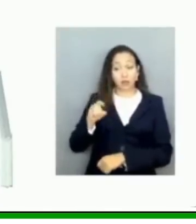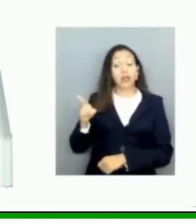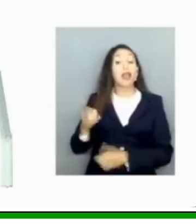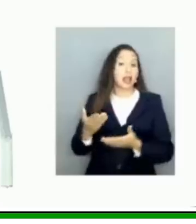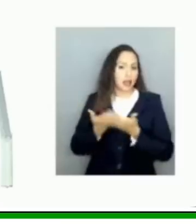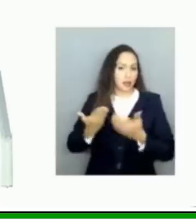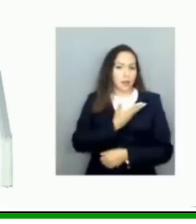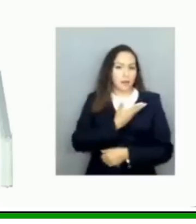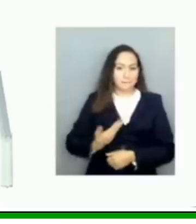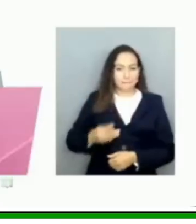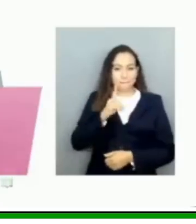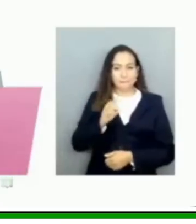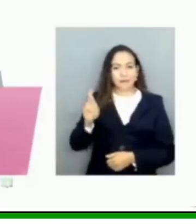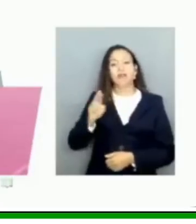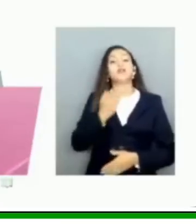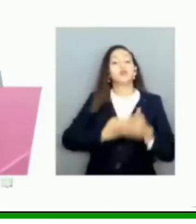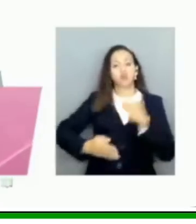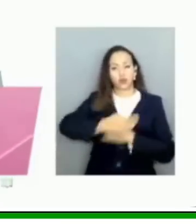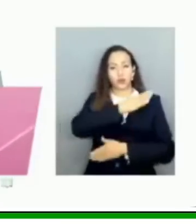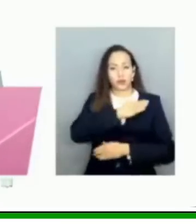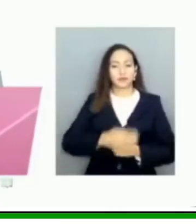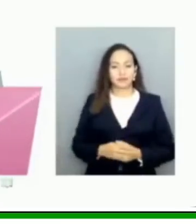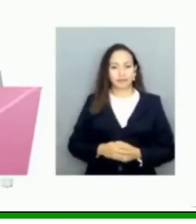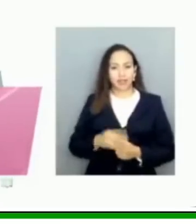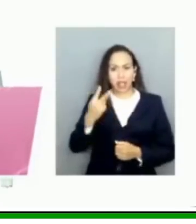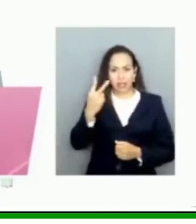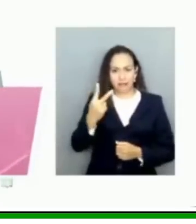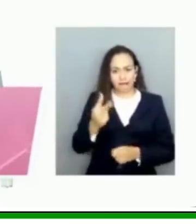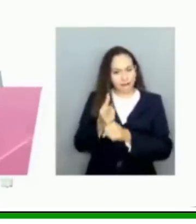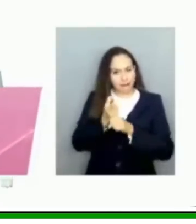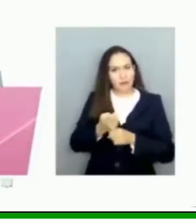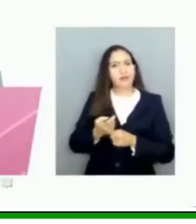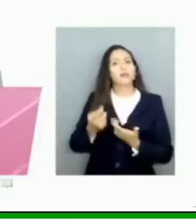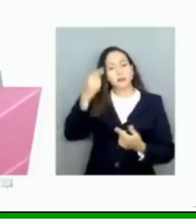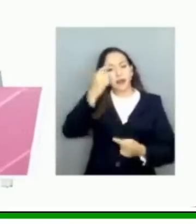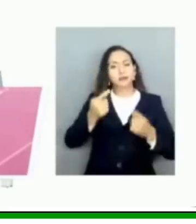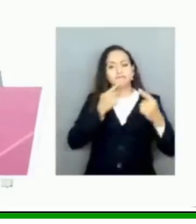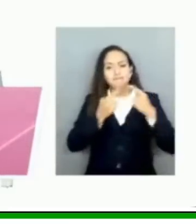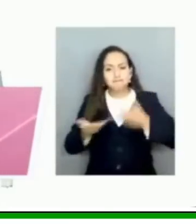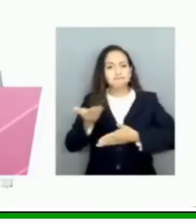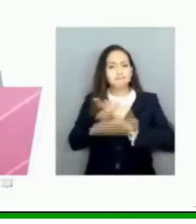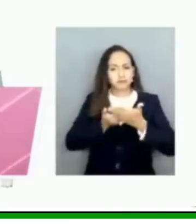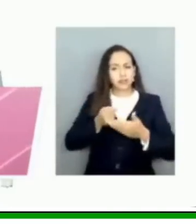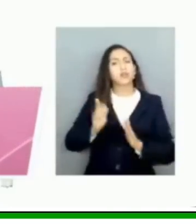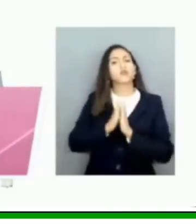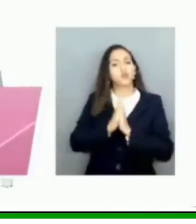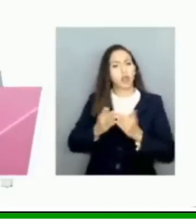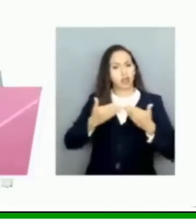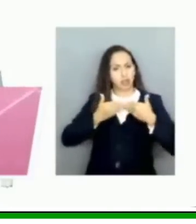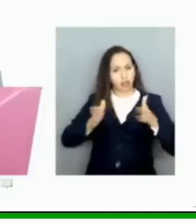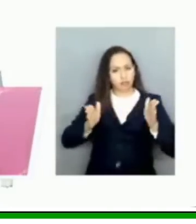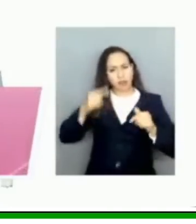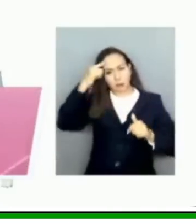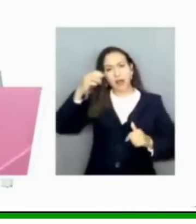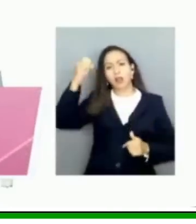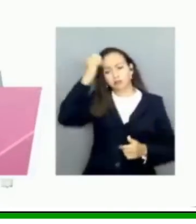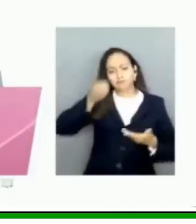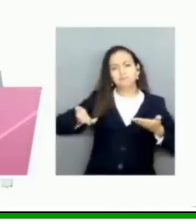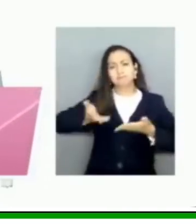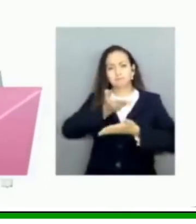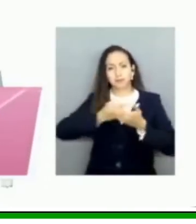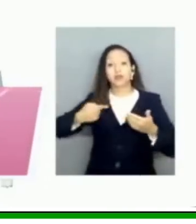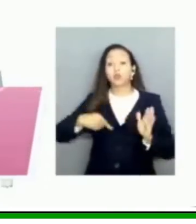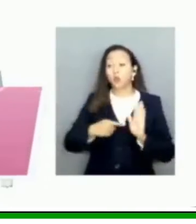la doctora Claudia Sheinbaum, a sumarse a este diálogo plural y a que nos abran la puerta para que podamos compartirles